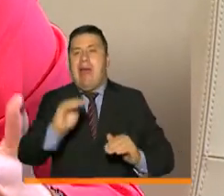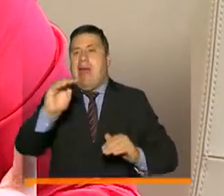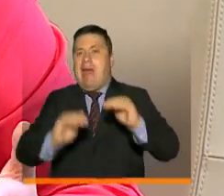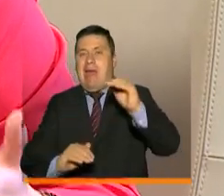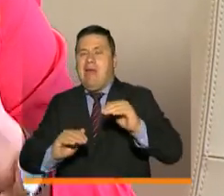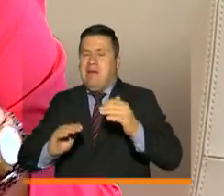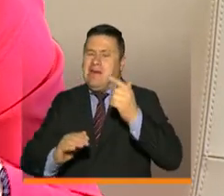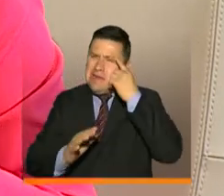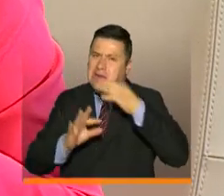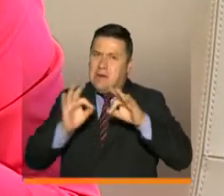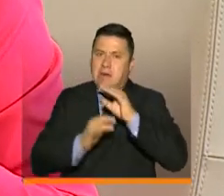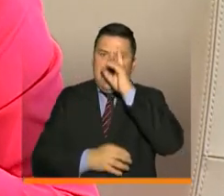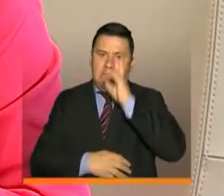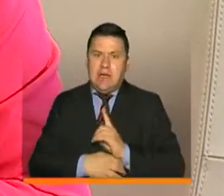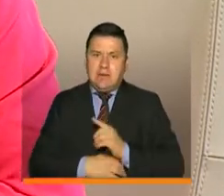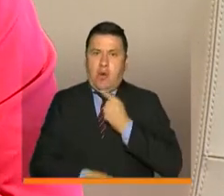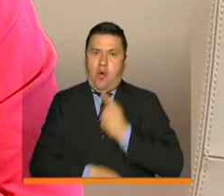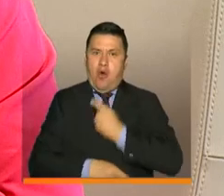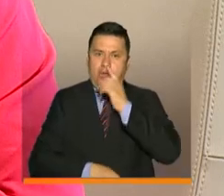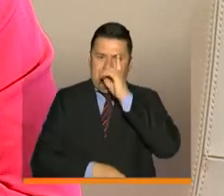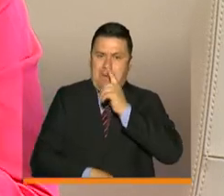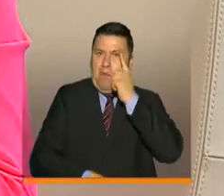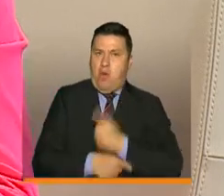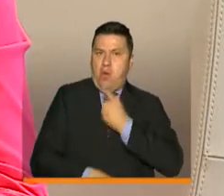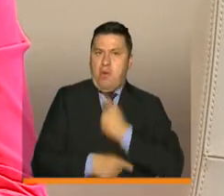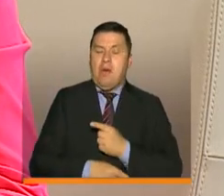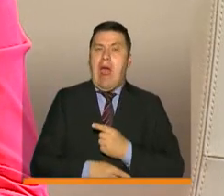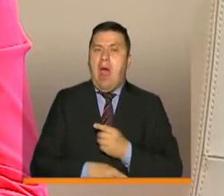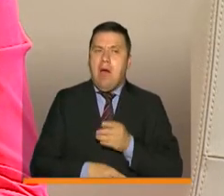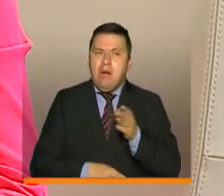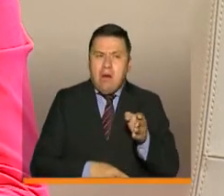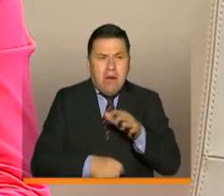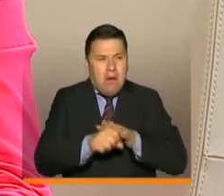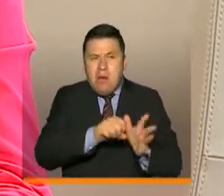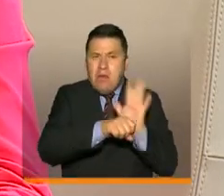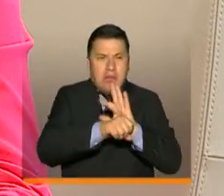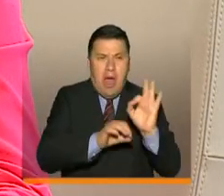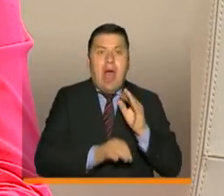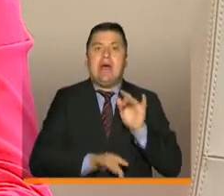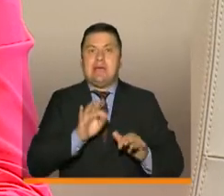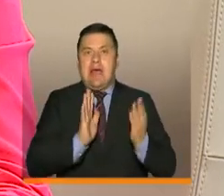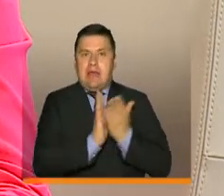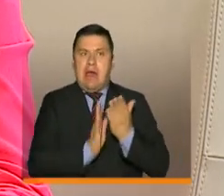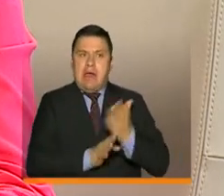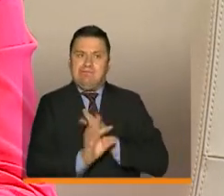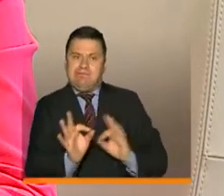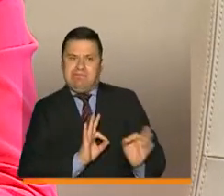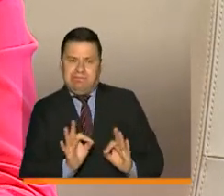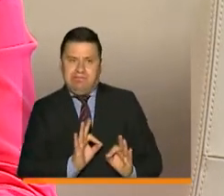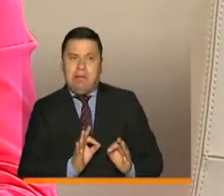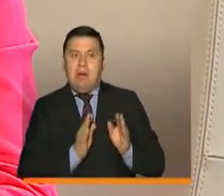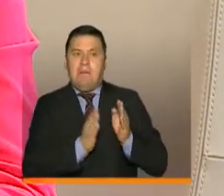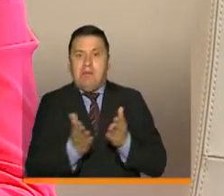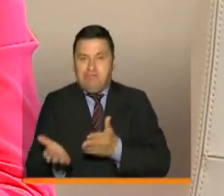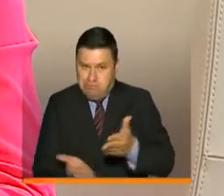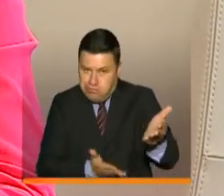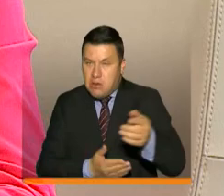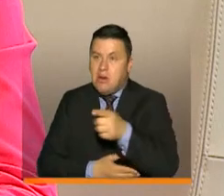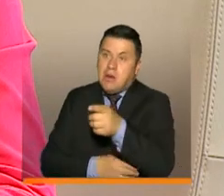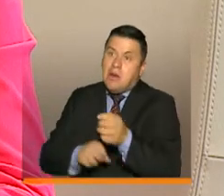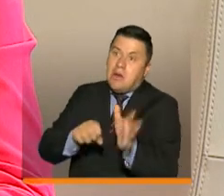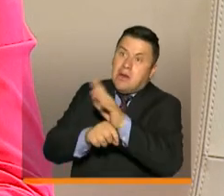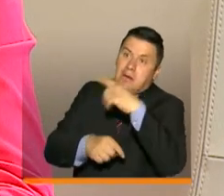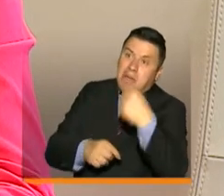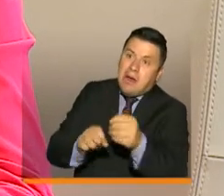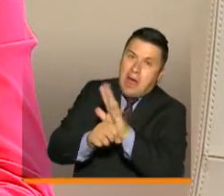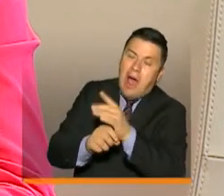muy claves para ir tomando las decisiones más oportunas y, sobre todo, presidente, irnos preparando para que cuenten con todo lo previsto en los